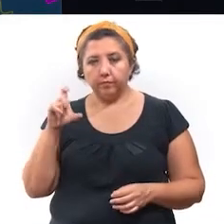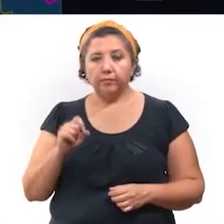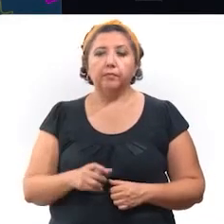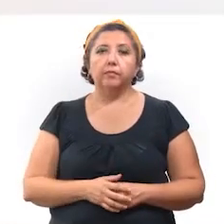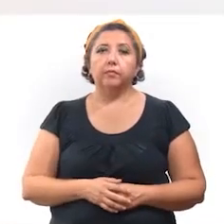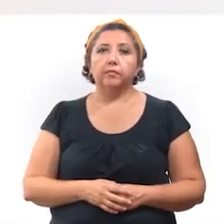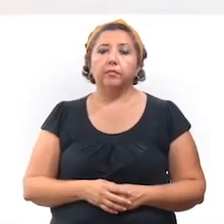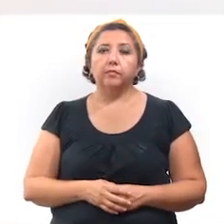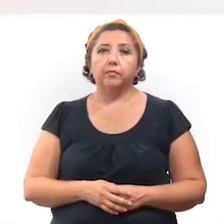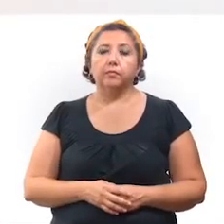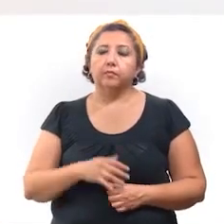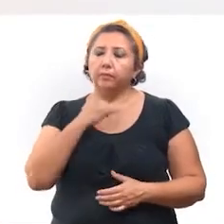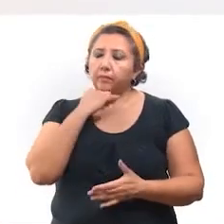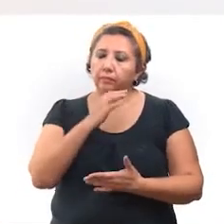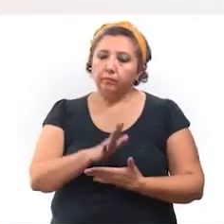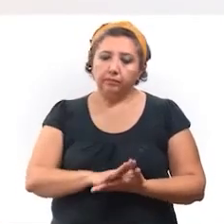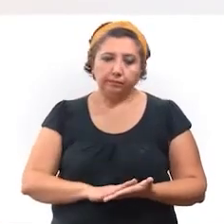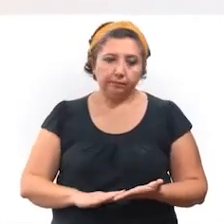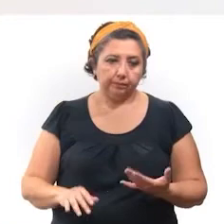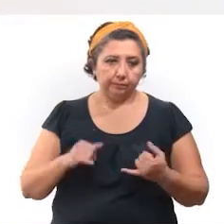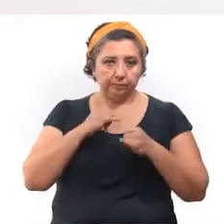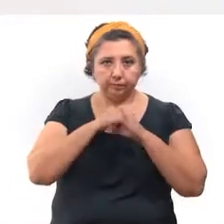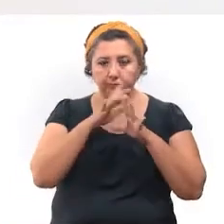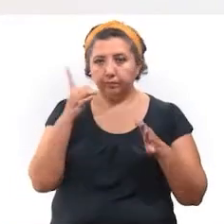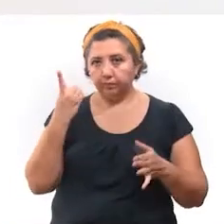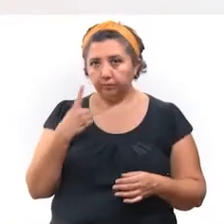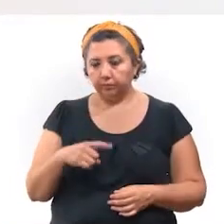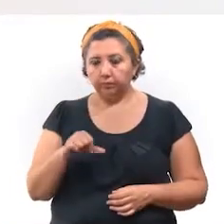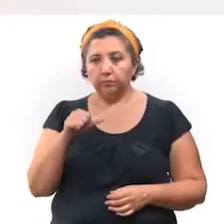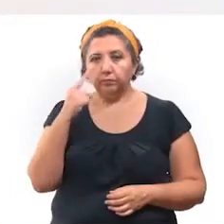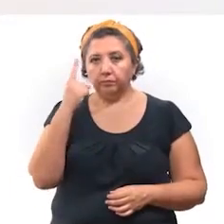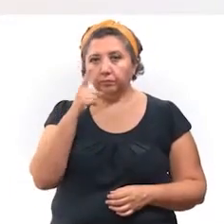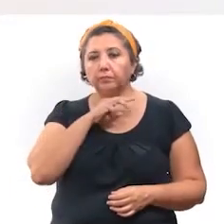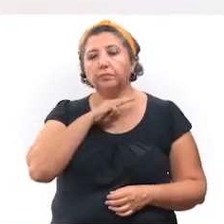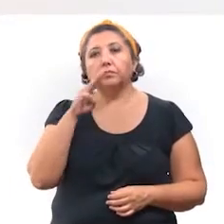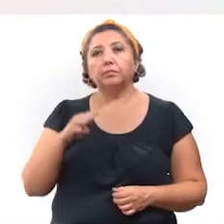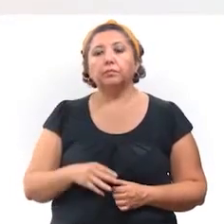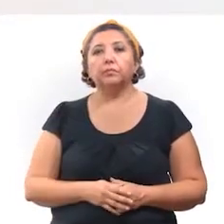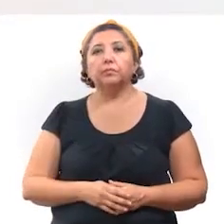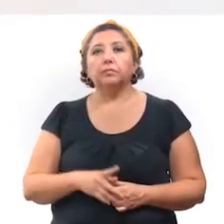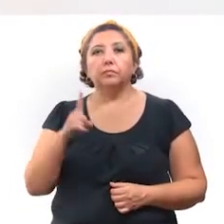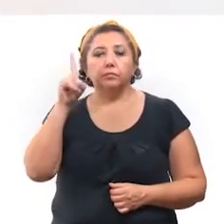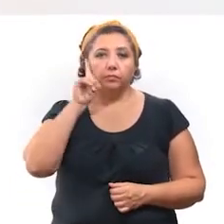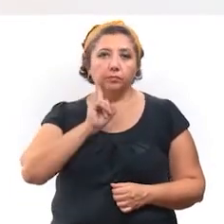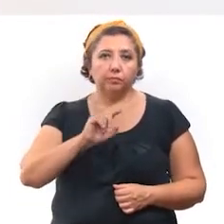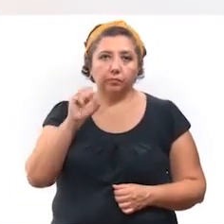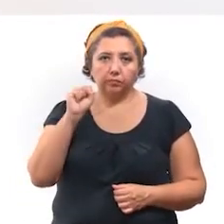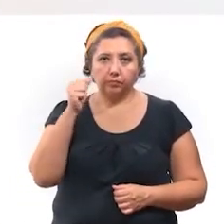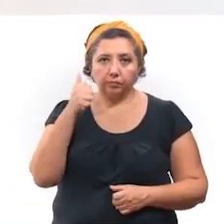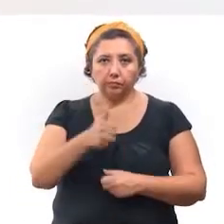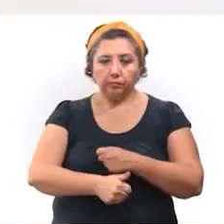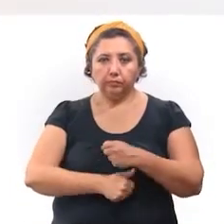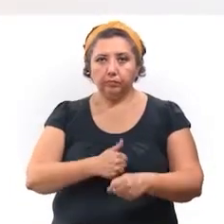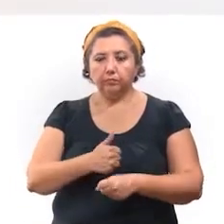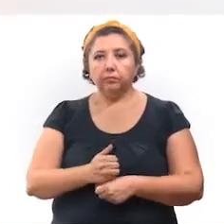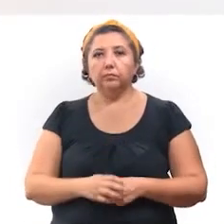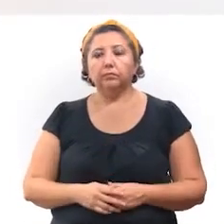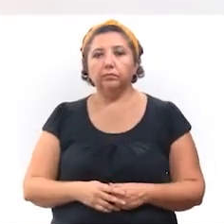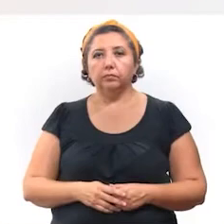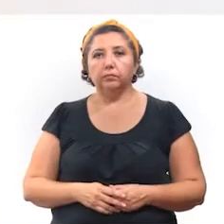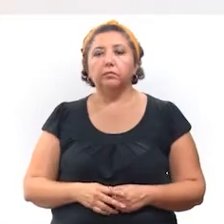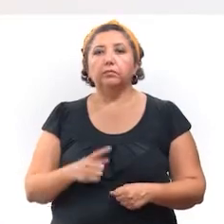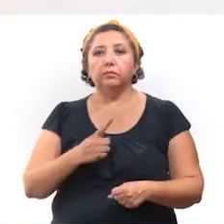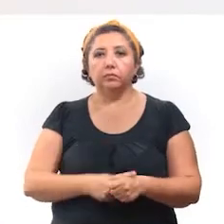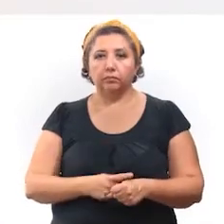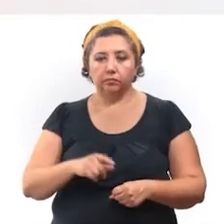11.520. Lamentablemente en este parte médico informamos de un fallecimiento, una mujer de 66 años de edad.